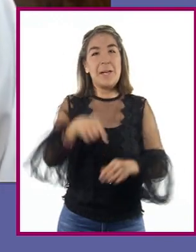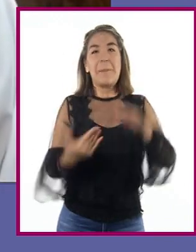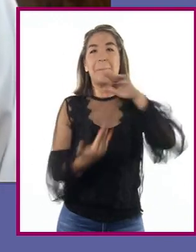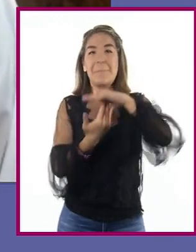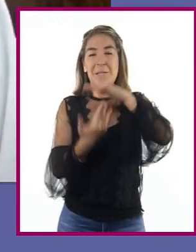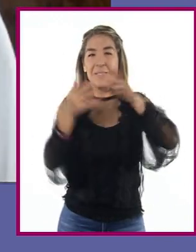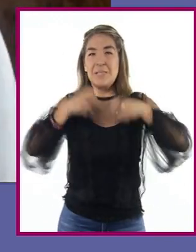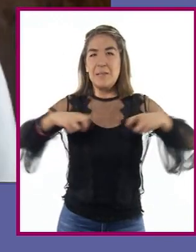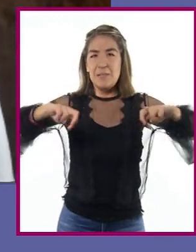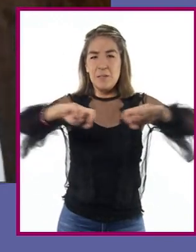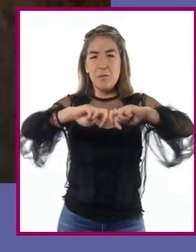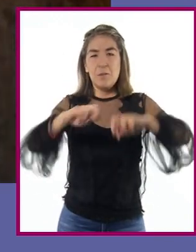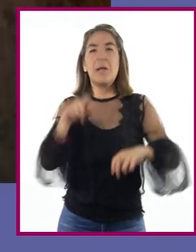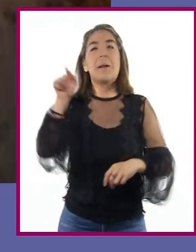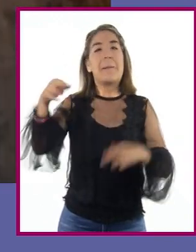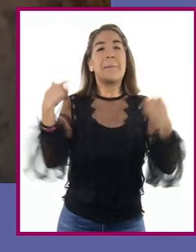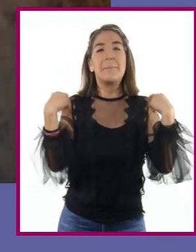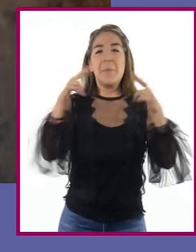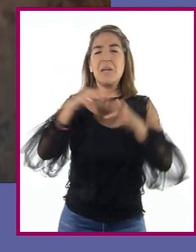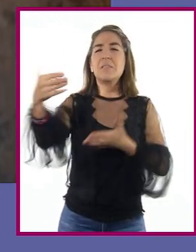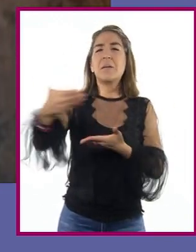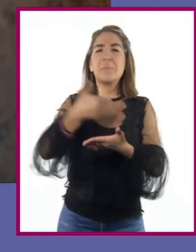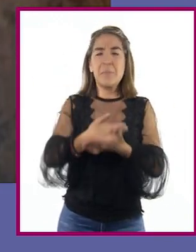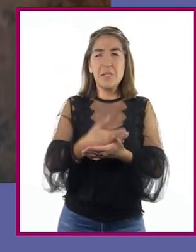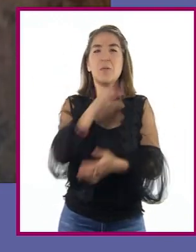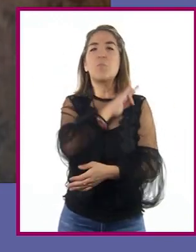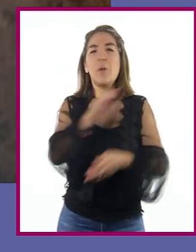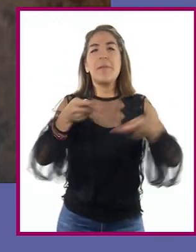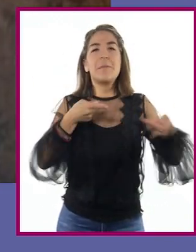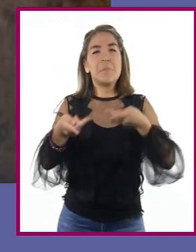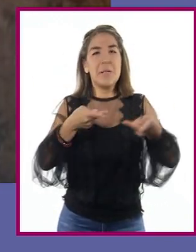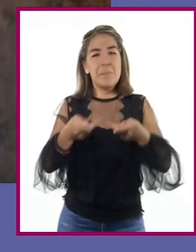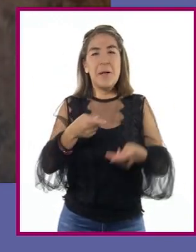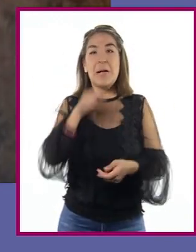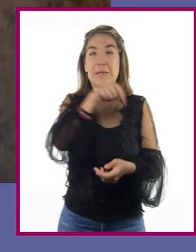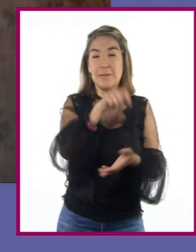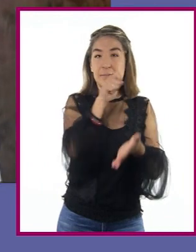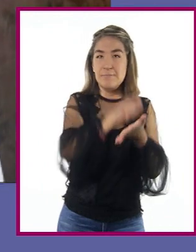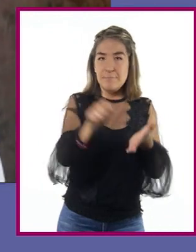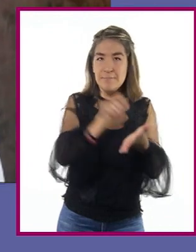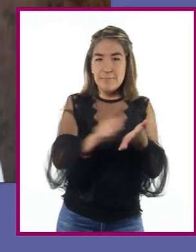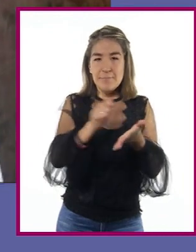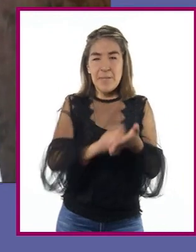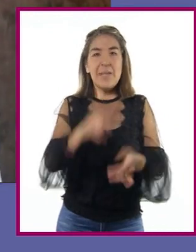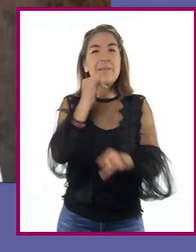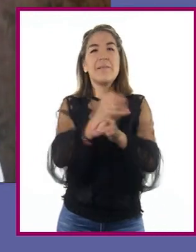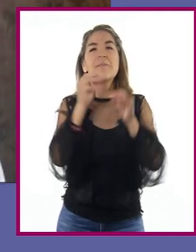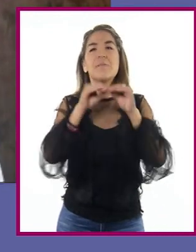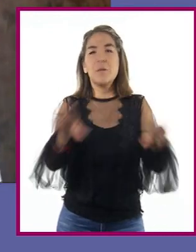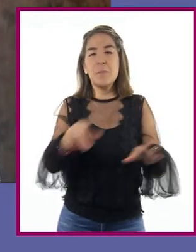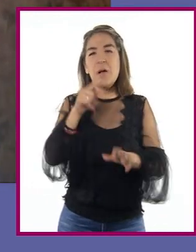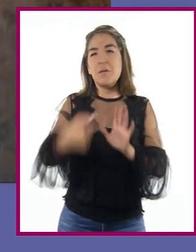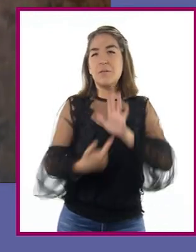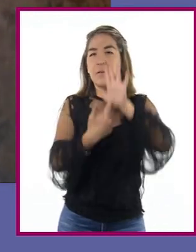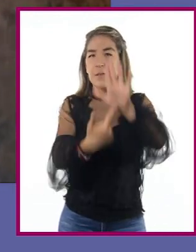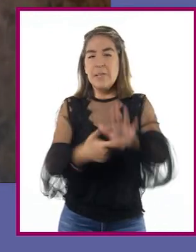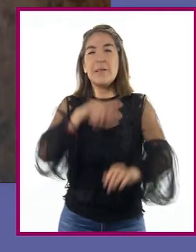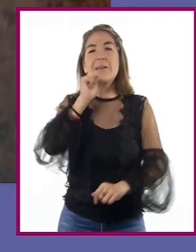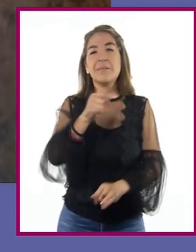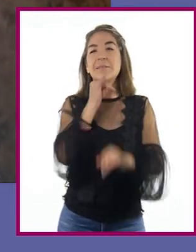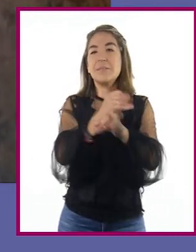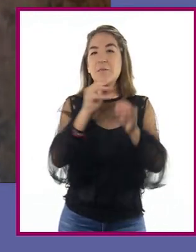mesa redonda, la maestra nos pidió que preparáramos por escrito la información que mostrará